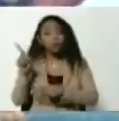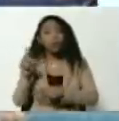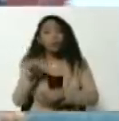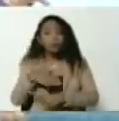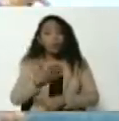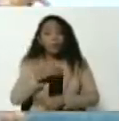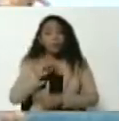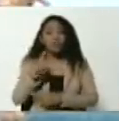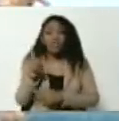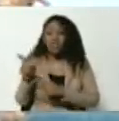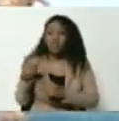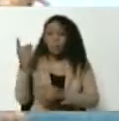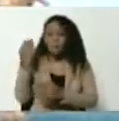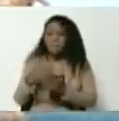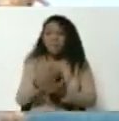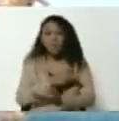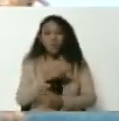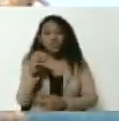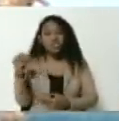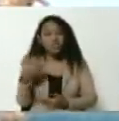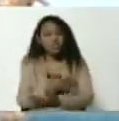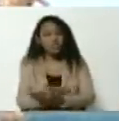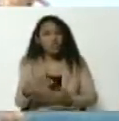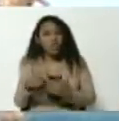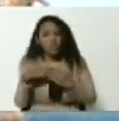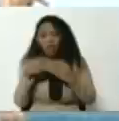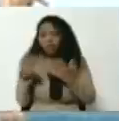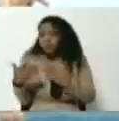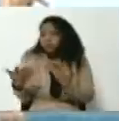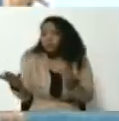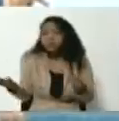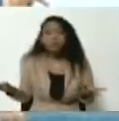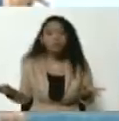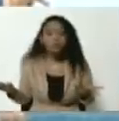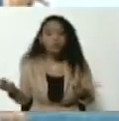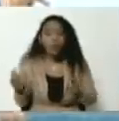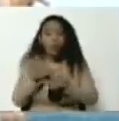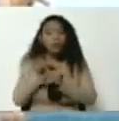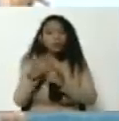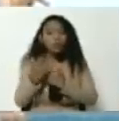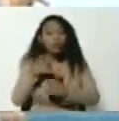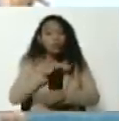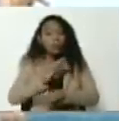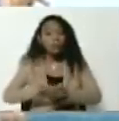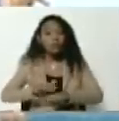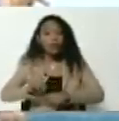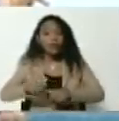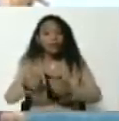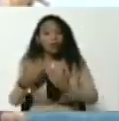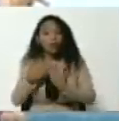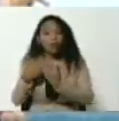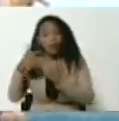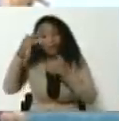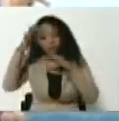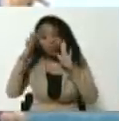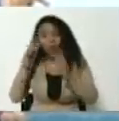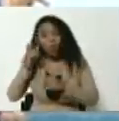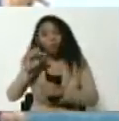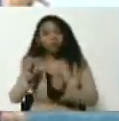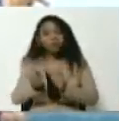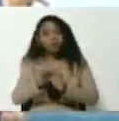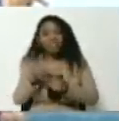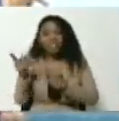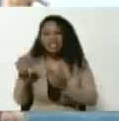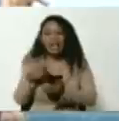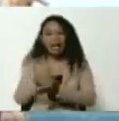preguntarse, bueno, ¿y esos 1.200 millones de dólares dónde están? Con la situación que tenemos en los Estados Unidos para atender el COVID-19, ¿en qué